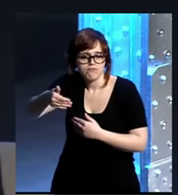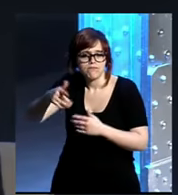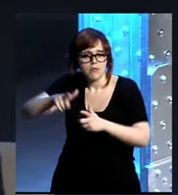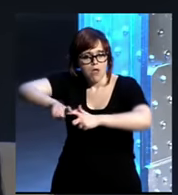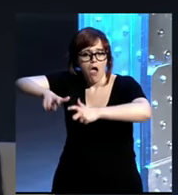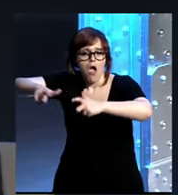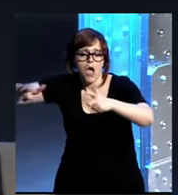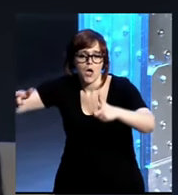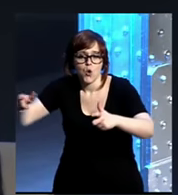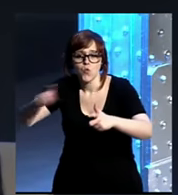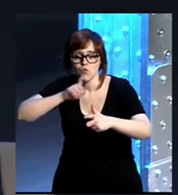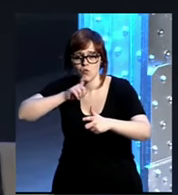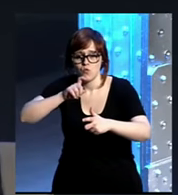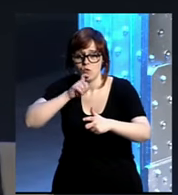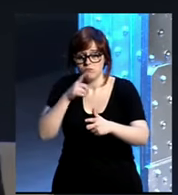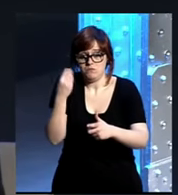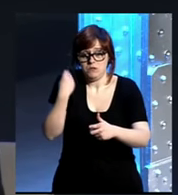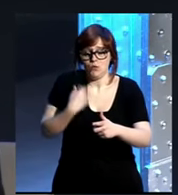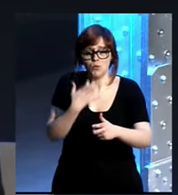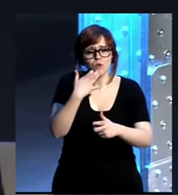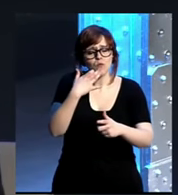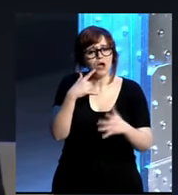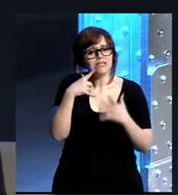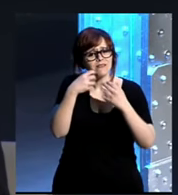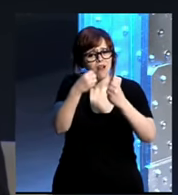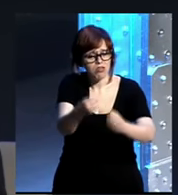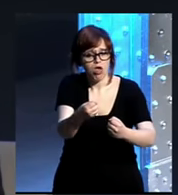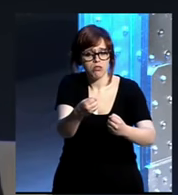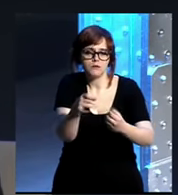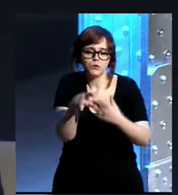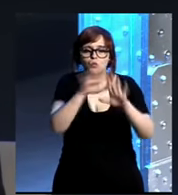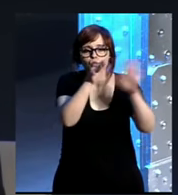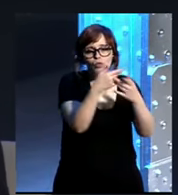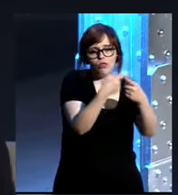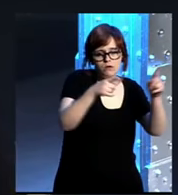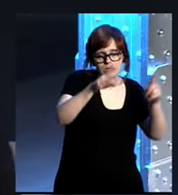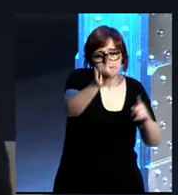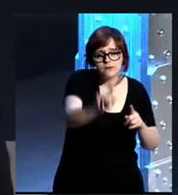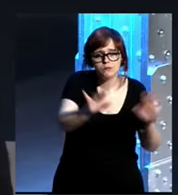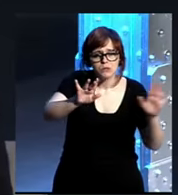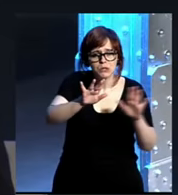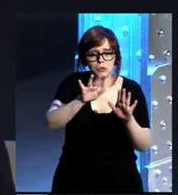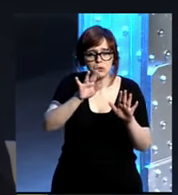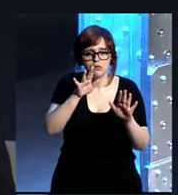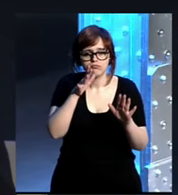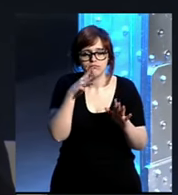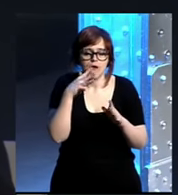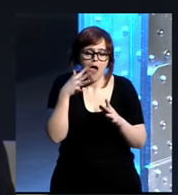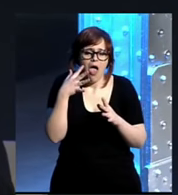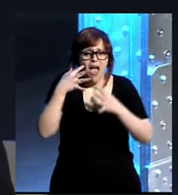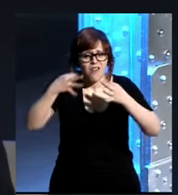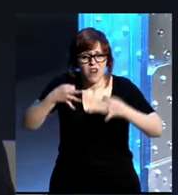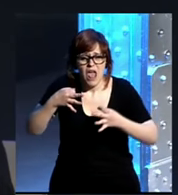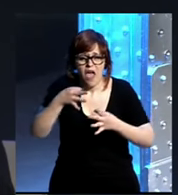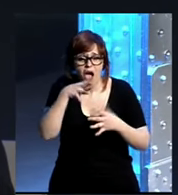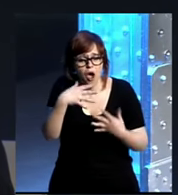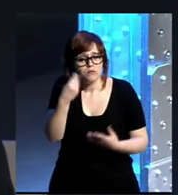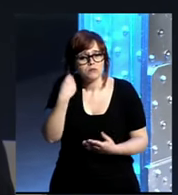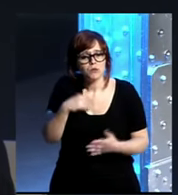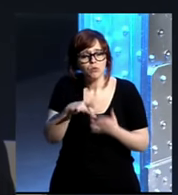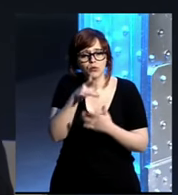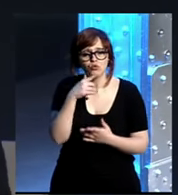Pasa claramente con el mundo de la sanidad. Por ejemplo, ese es otro mundo distinto, pero que no es estrictamente de lo que estamos hablando. Pero ese cambio de OPEX